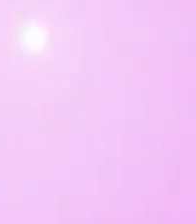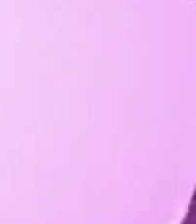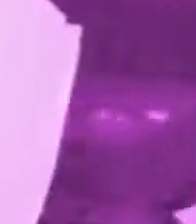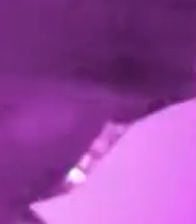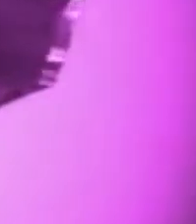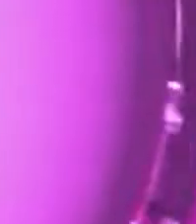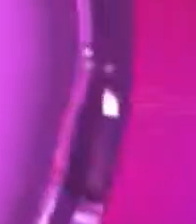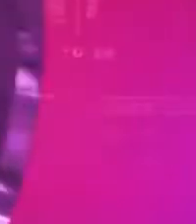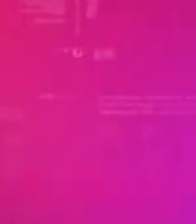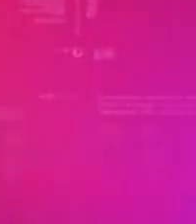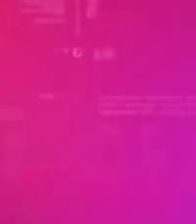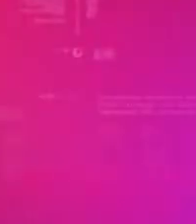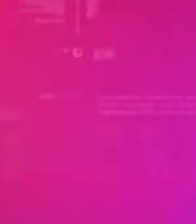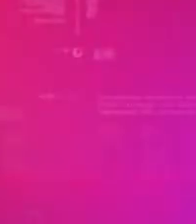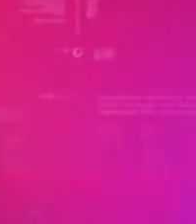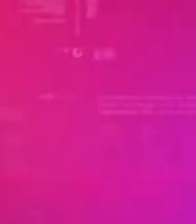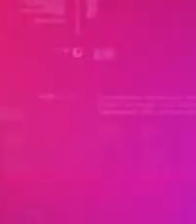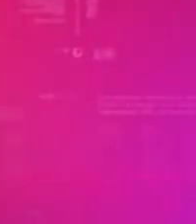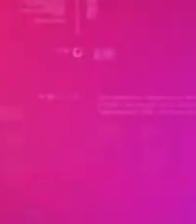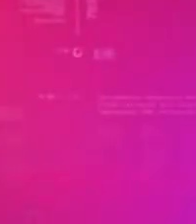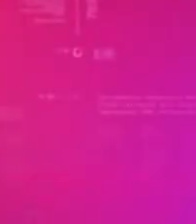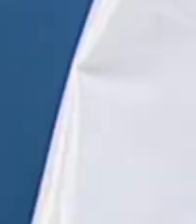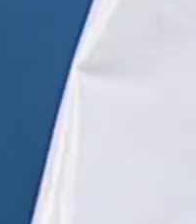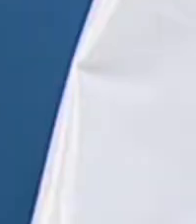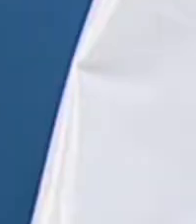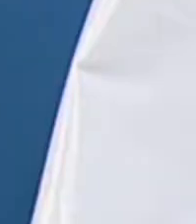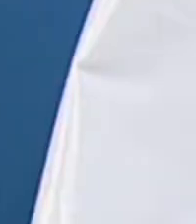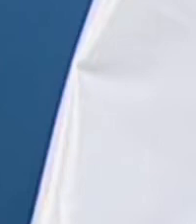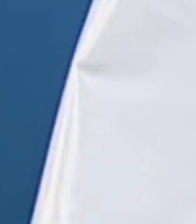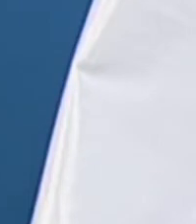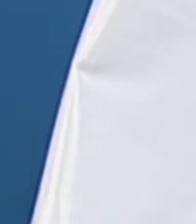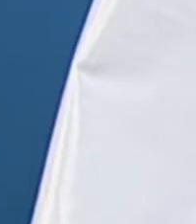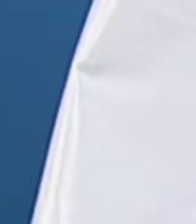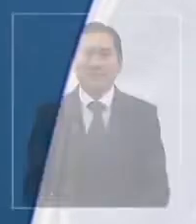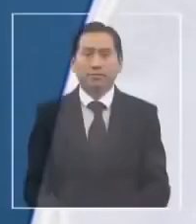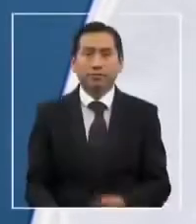El ministro de la